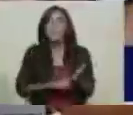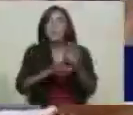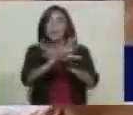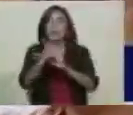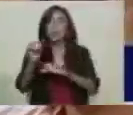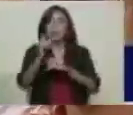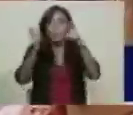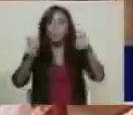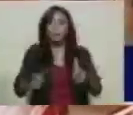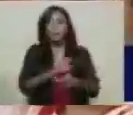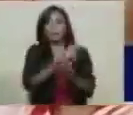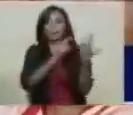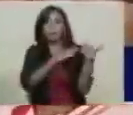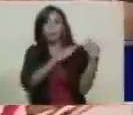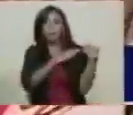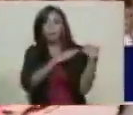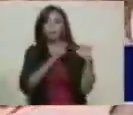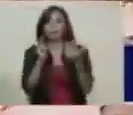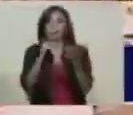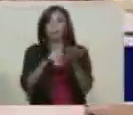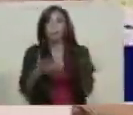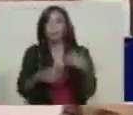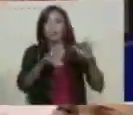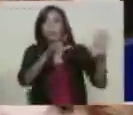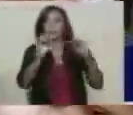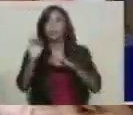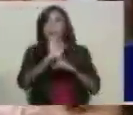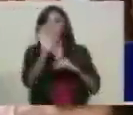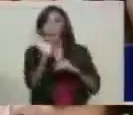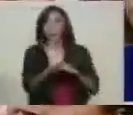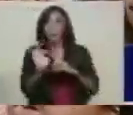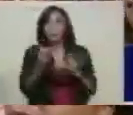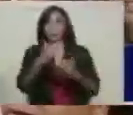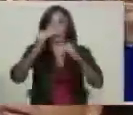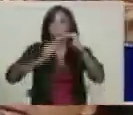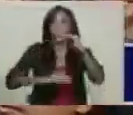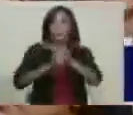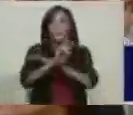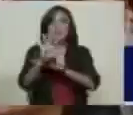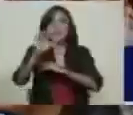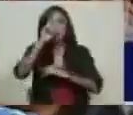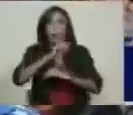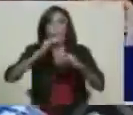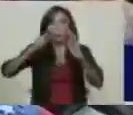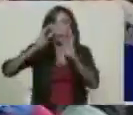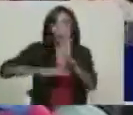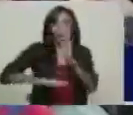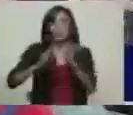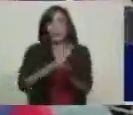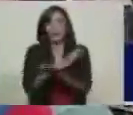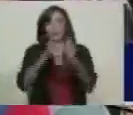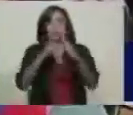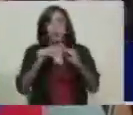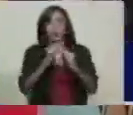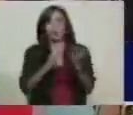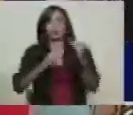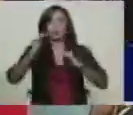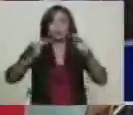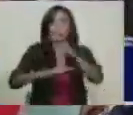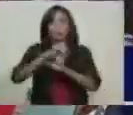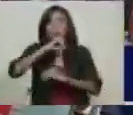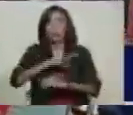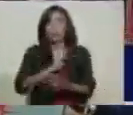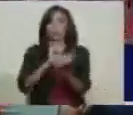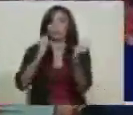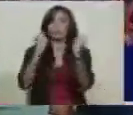delegados y delegadas, donde el 80% tienen menos de 25 años y donde dimos un salto histórico,